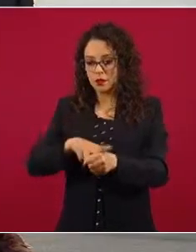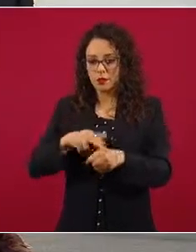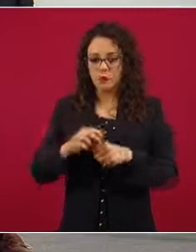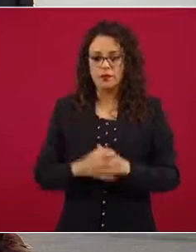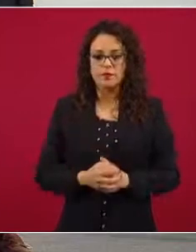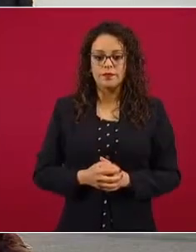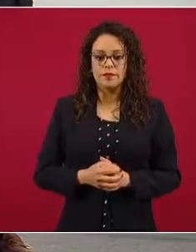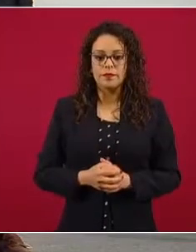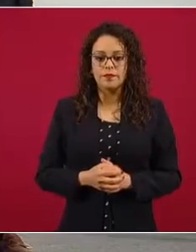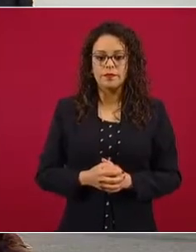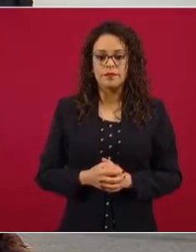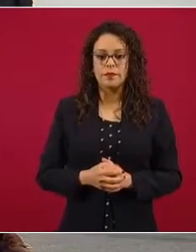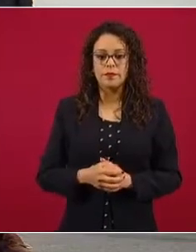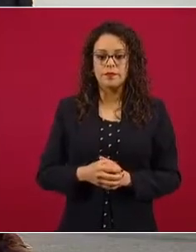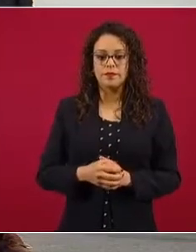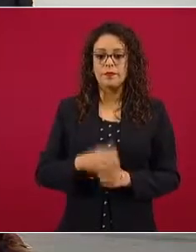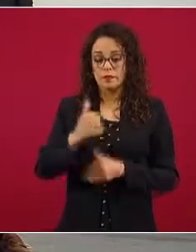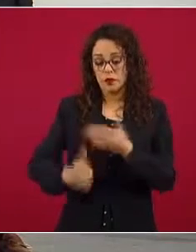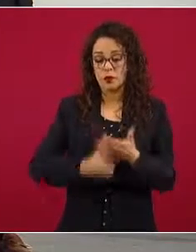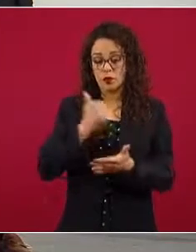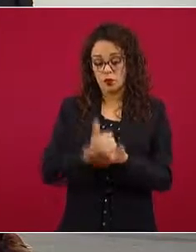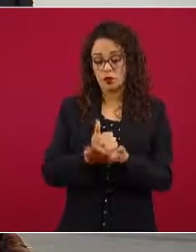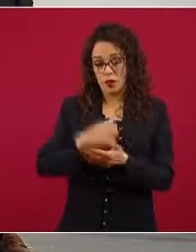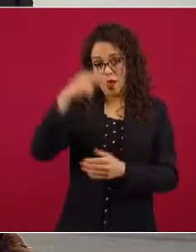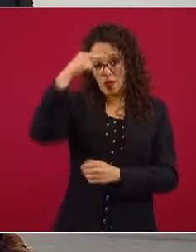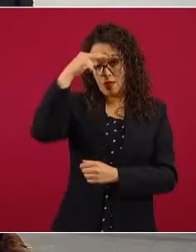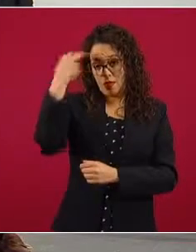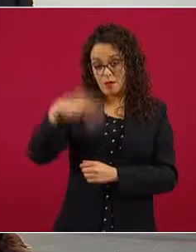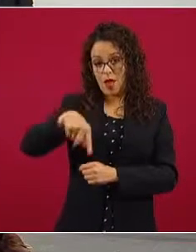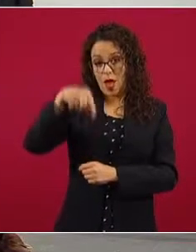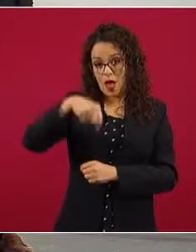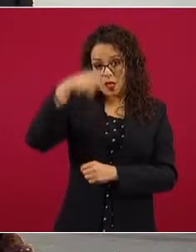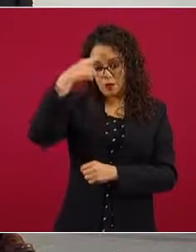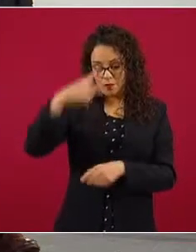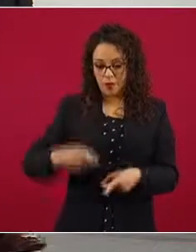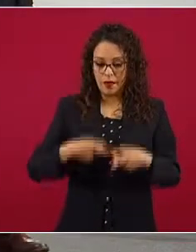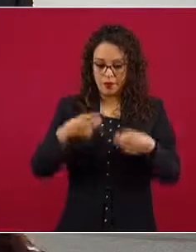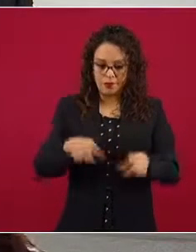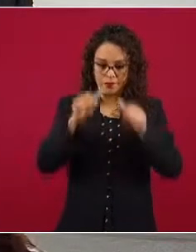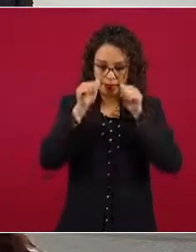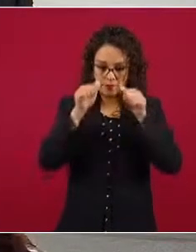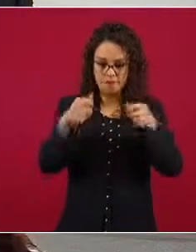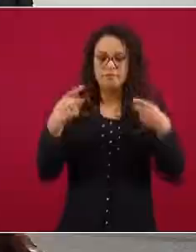hospitales en la Ciudad de México para atender enfermos.